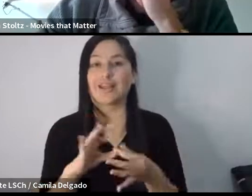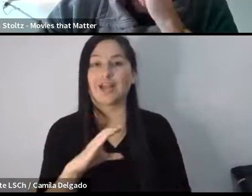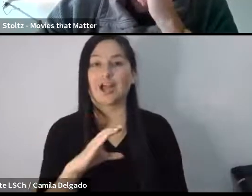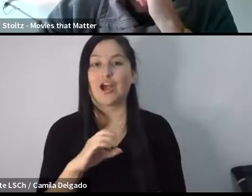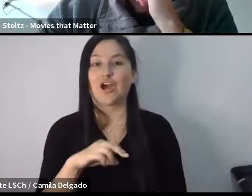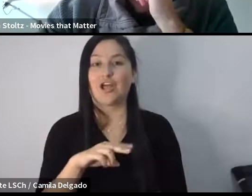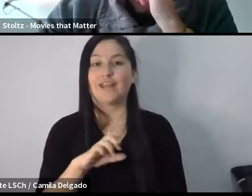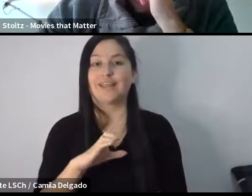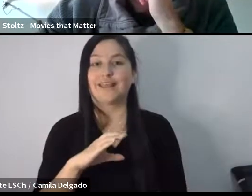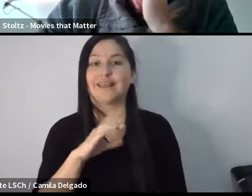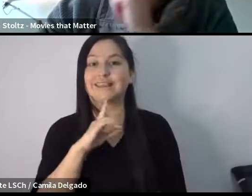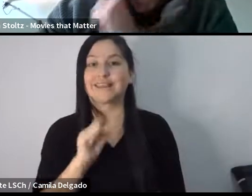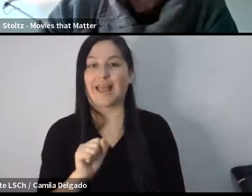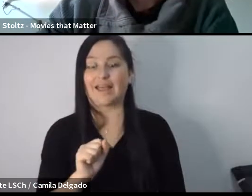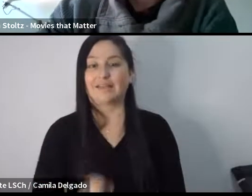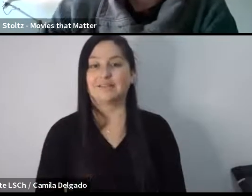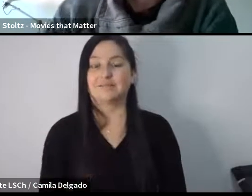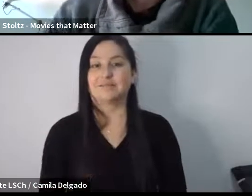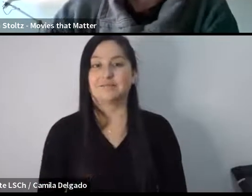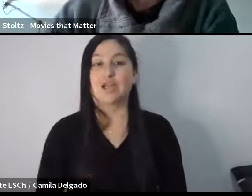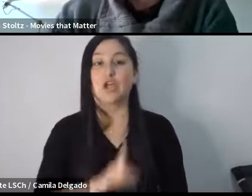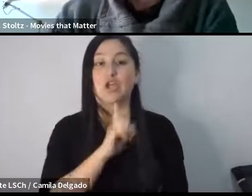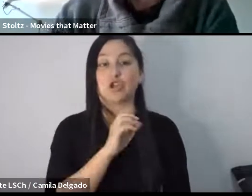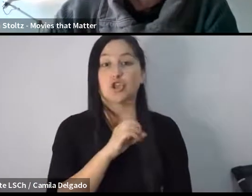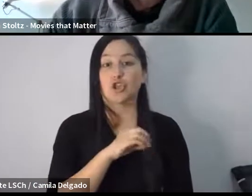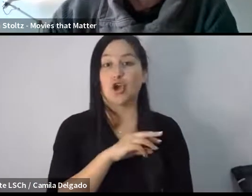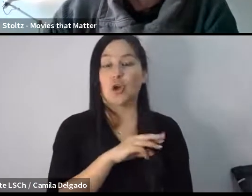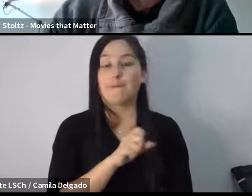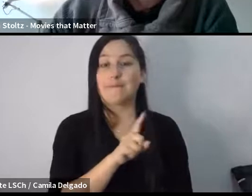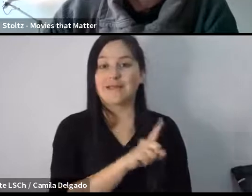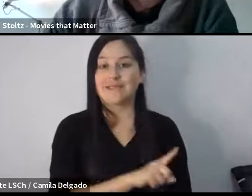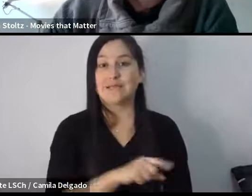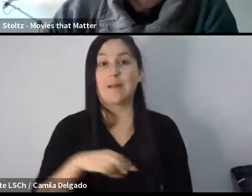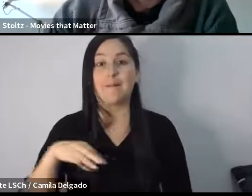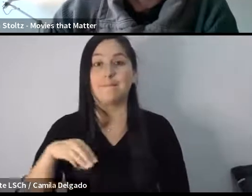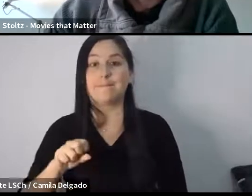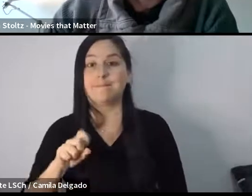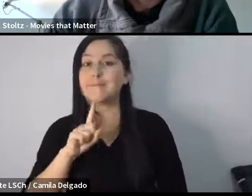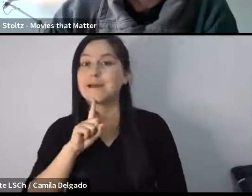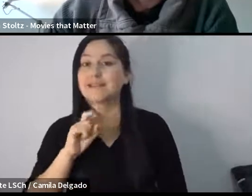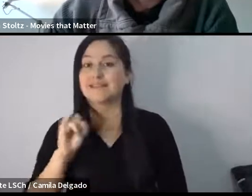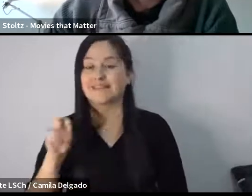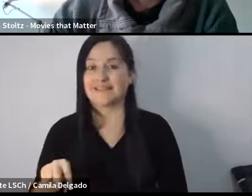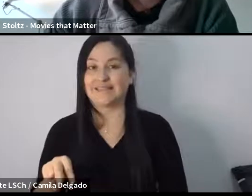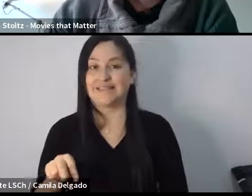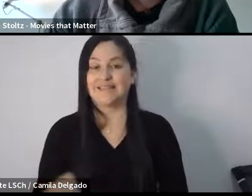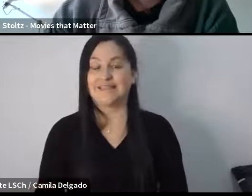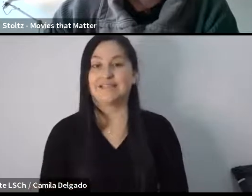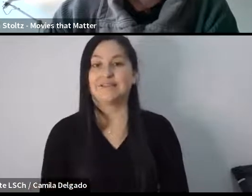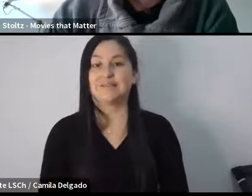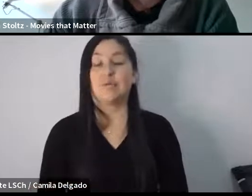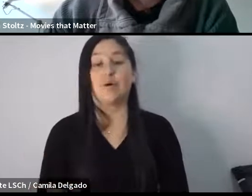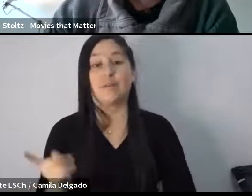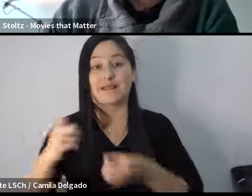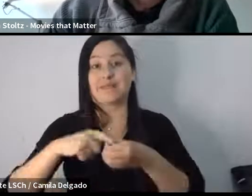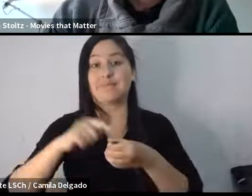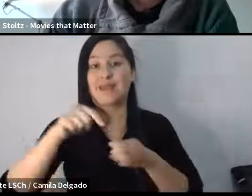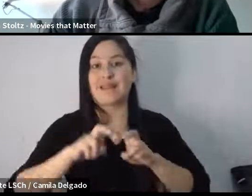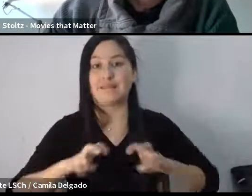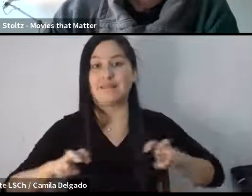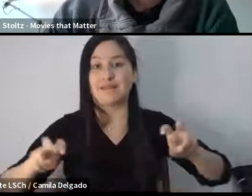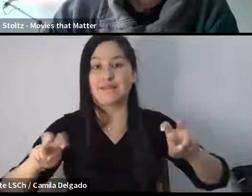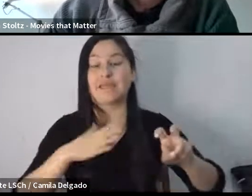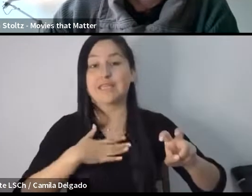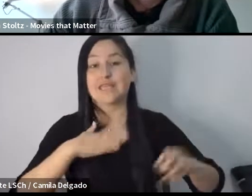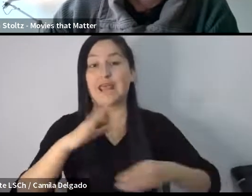a Thomas y a Martin por haber participado en este panel. No sé si quieran agregar algo más para cerrar,